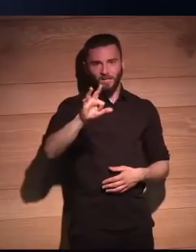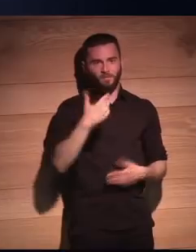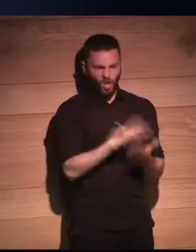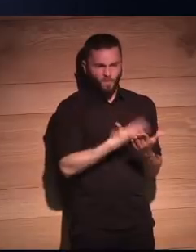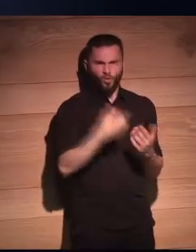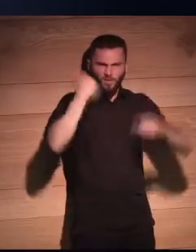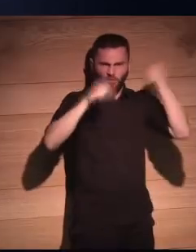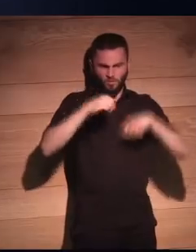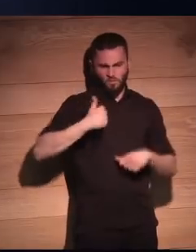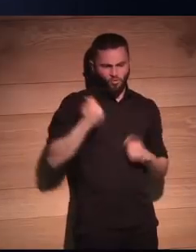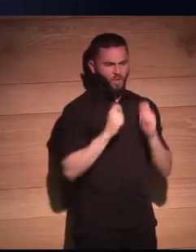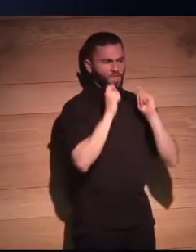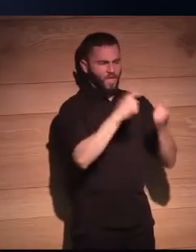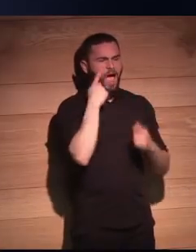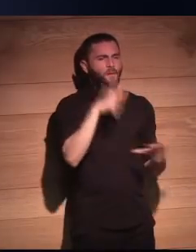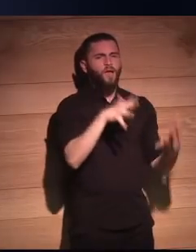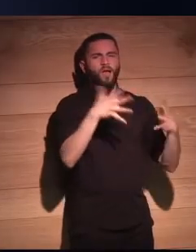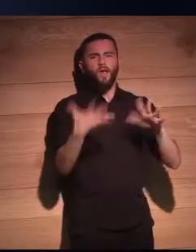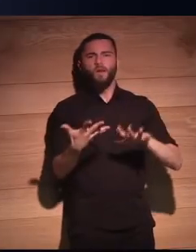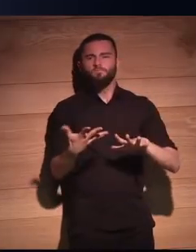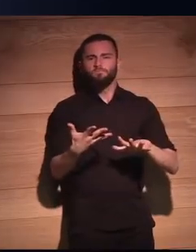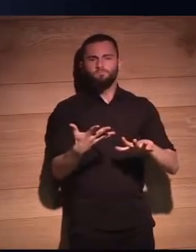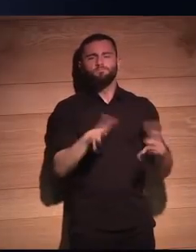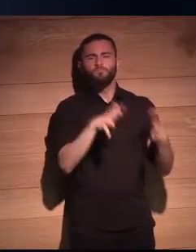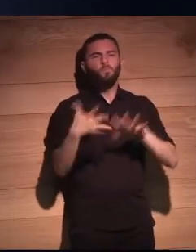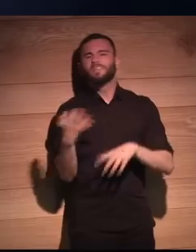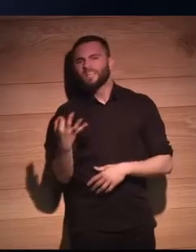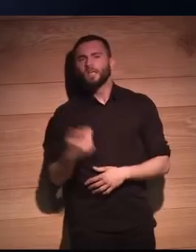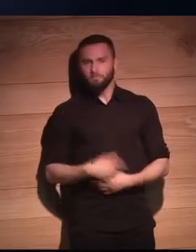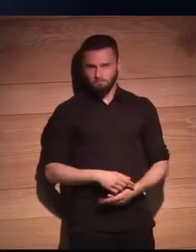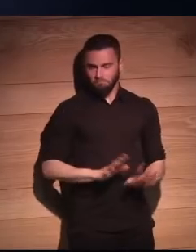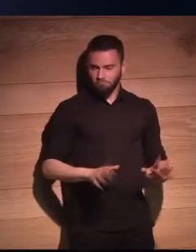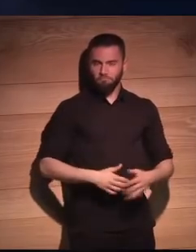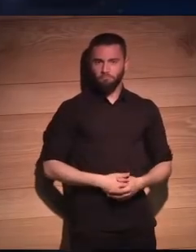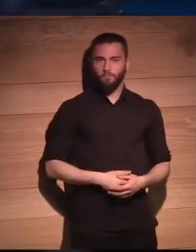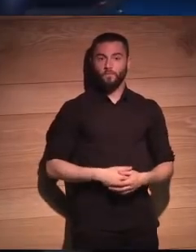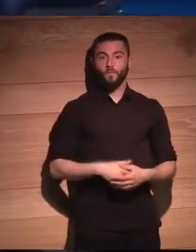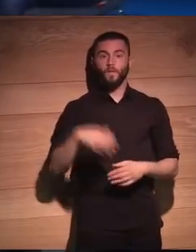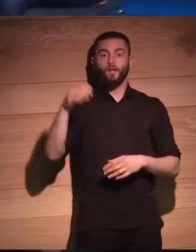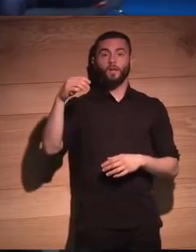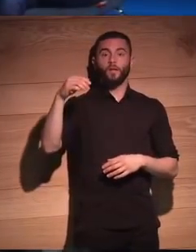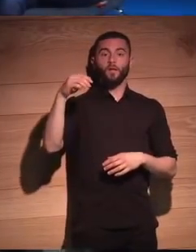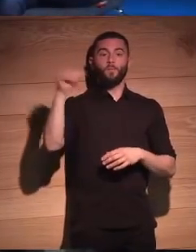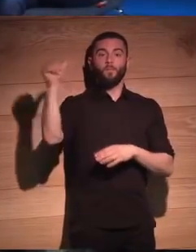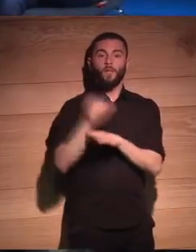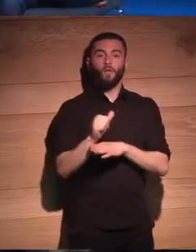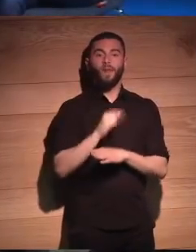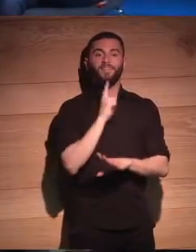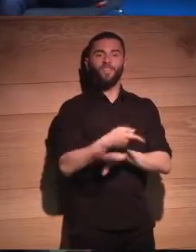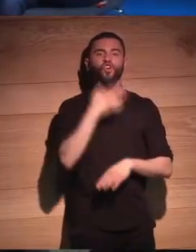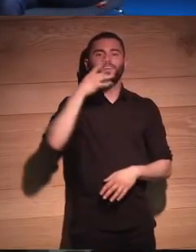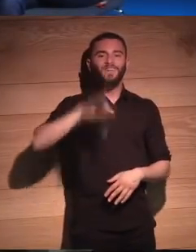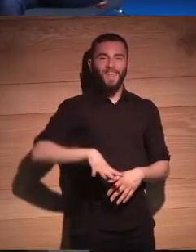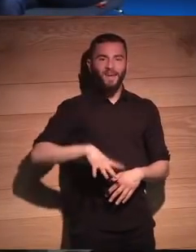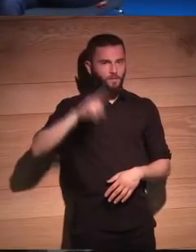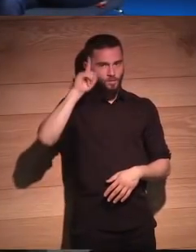una oportunidad y veamos cómo evoluciona el arquetipo, en qué se convierte ahora. Muy bien. ¿Quién va a dirigir la película? Ahí, pues yo lo he No se olvidado.